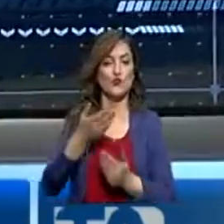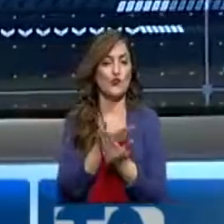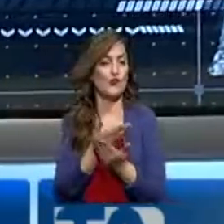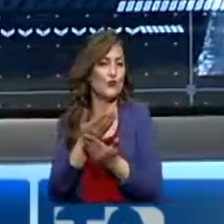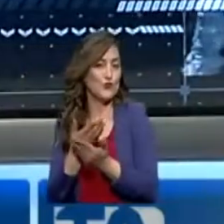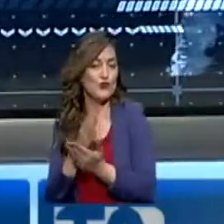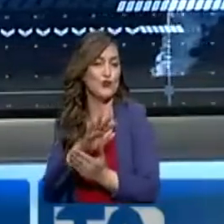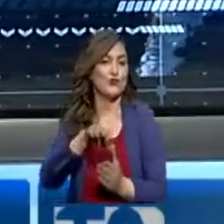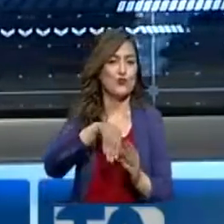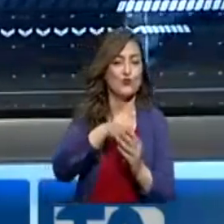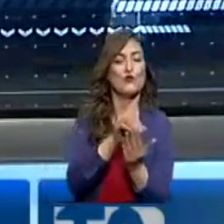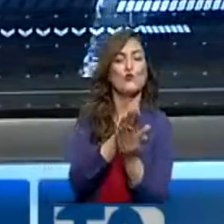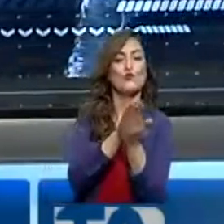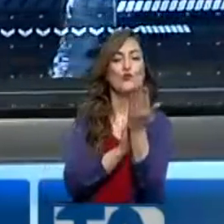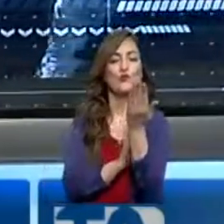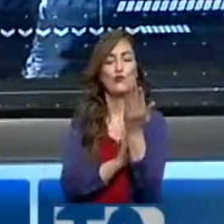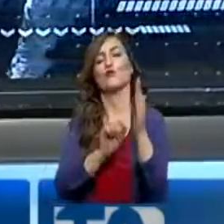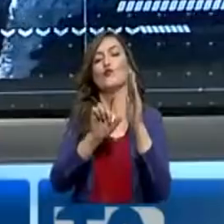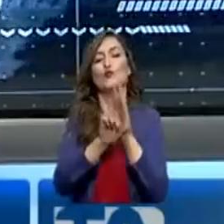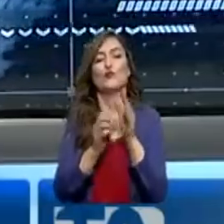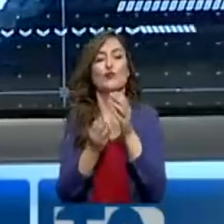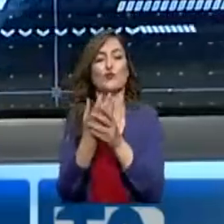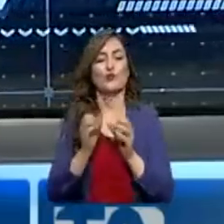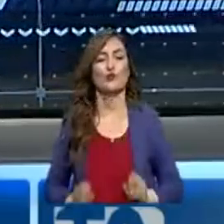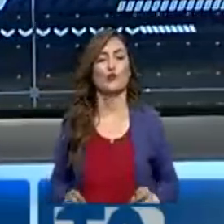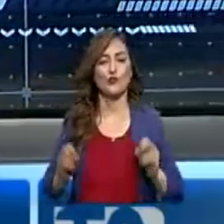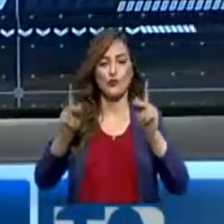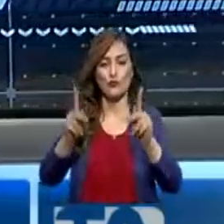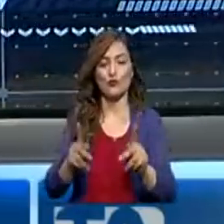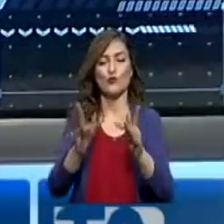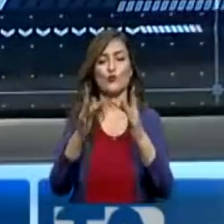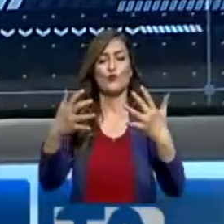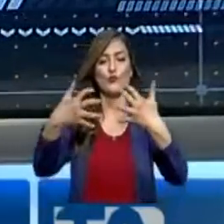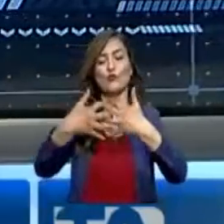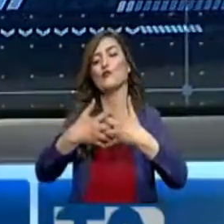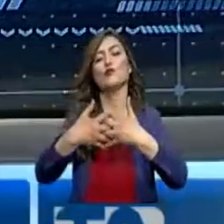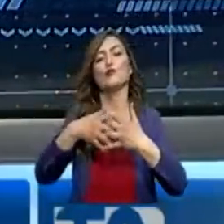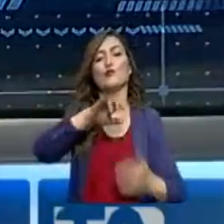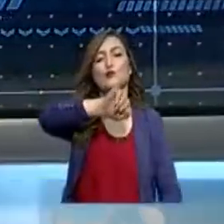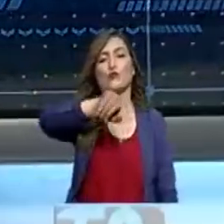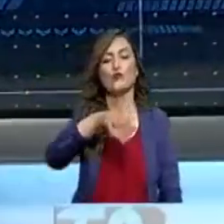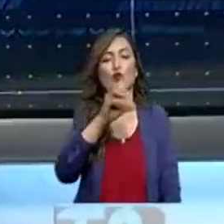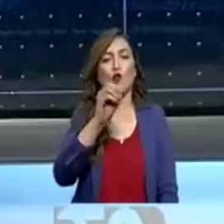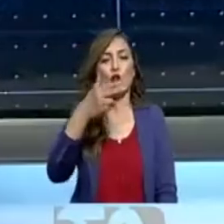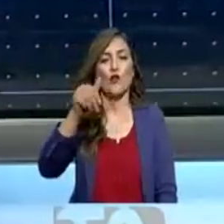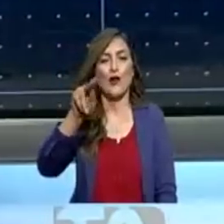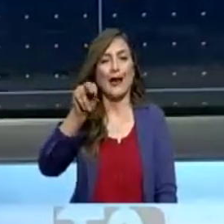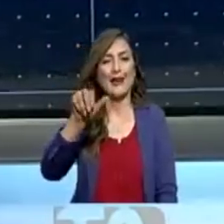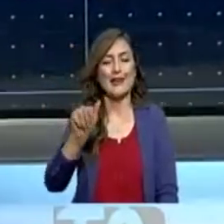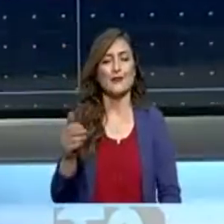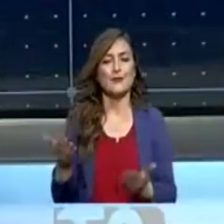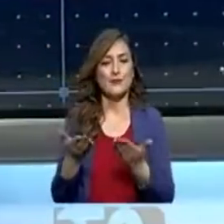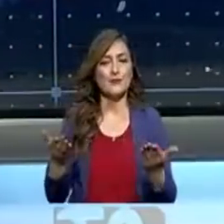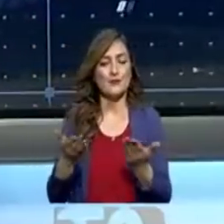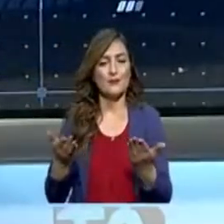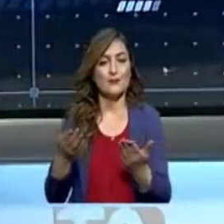propuestas incluidas en el proyecto de ley Creando Oportunidades. Nos enlazamos esta vez con Joana Ramos, quien se encuentra específicamente en